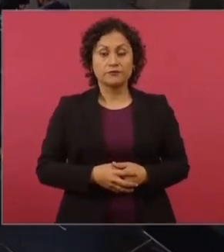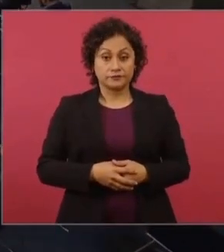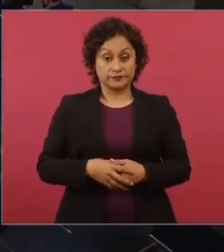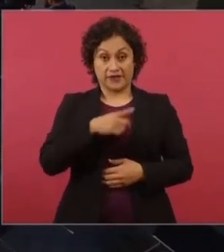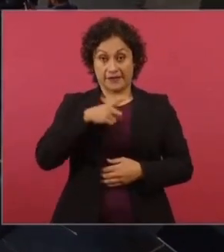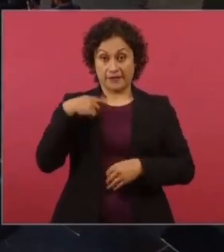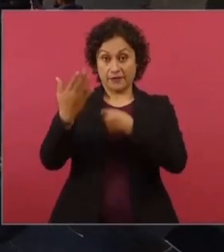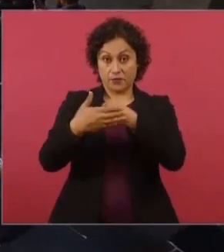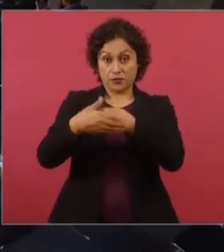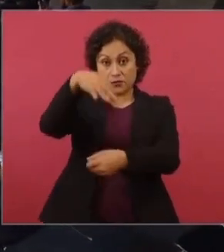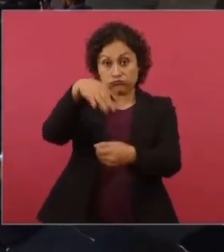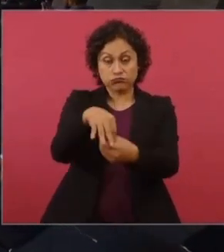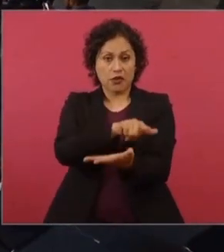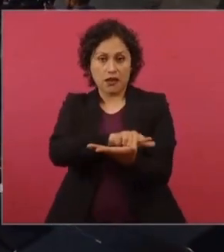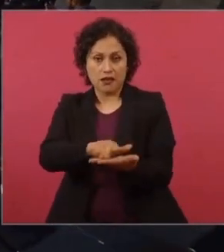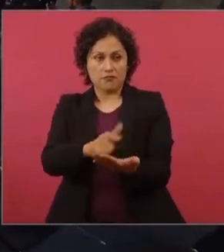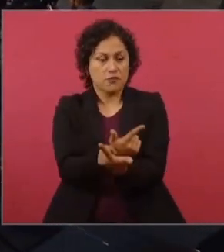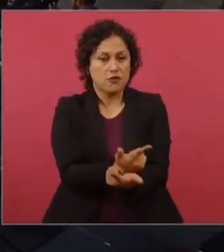elecciones limpias, libres.